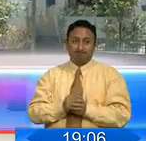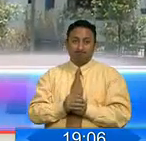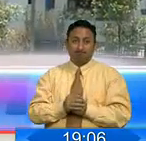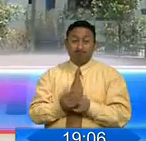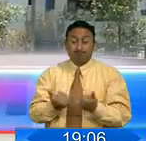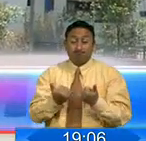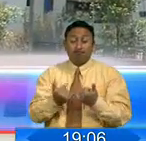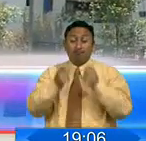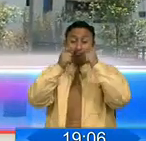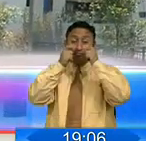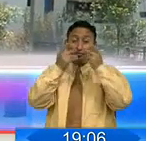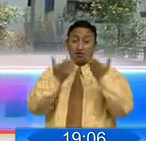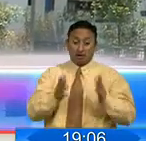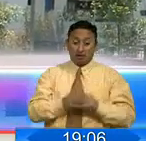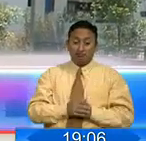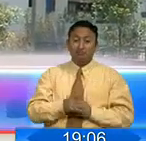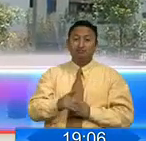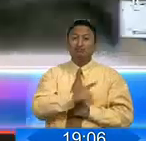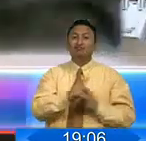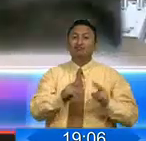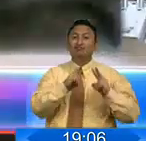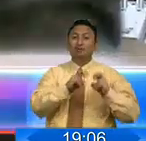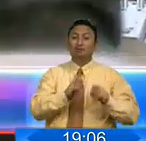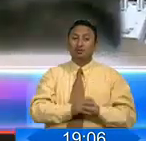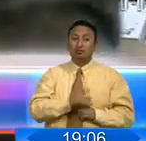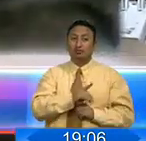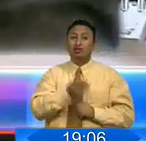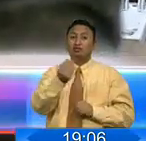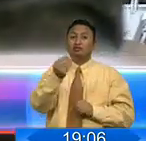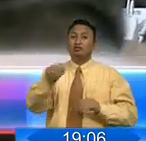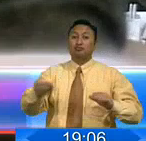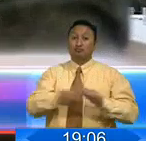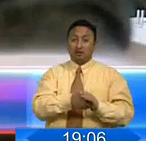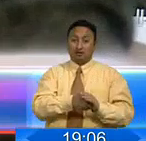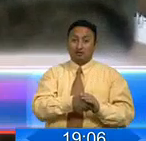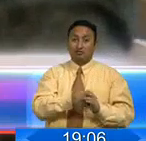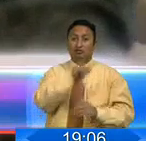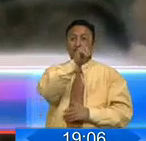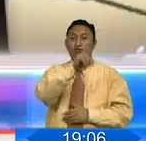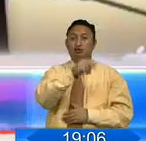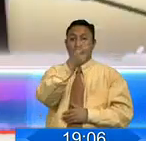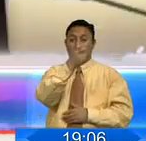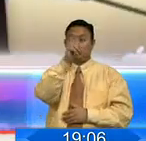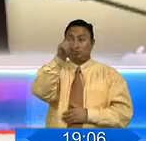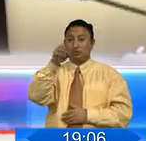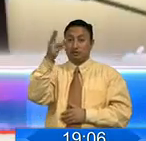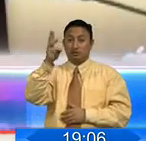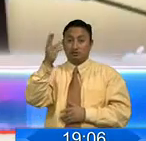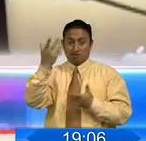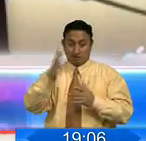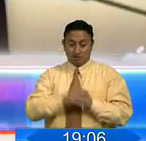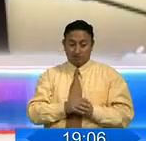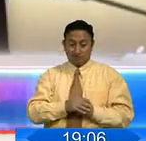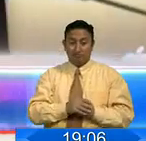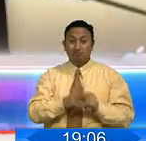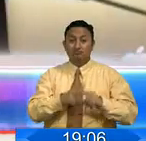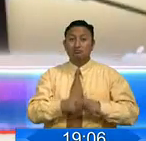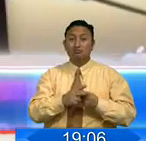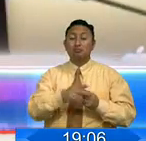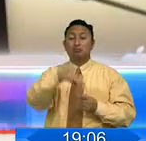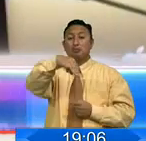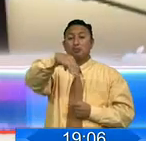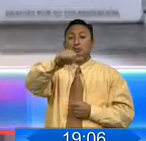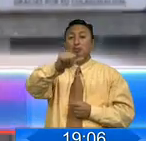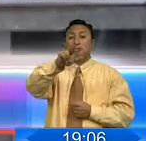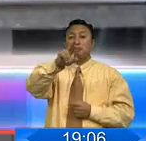la fiscalía ha identificado a esta investigación como sobornos 2012 2016 ahí ya se encuentran procesados pamela